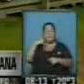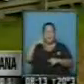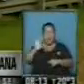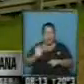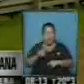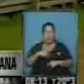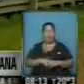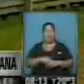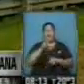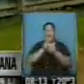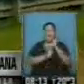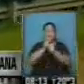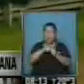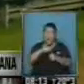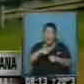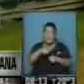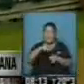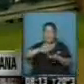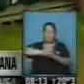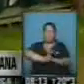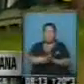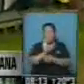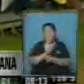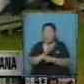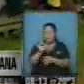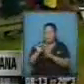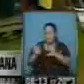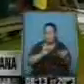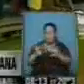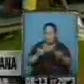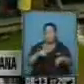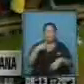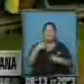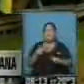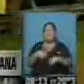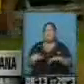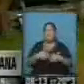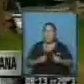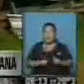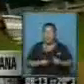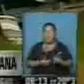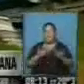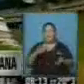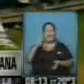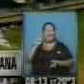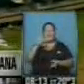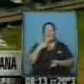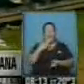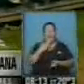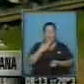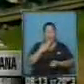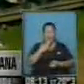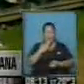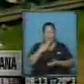de WorldColor, la empresa que está siendo vaciada y que está produciendo despidos. ¿Cuál es la situación? Bueno, el día 30 de abril